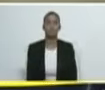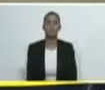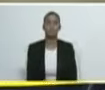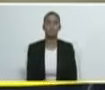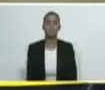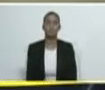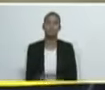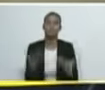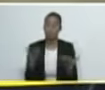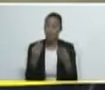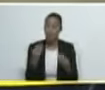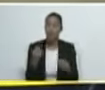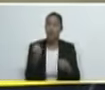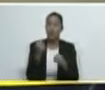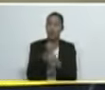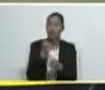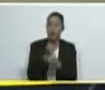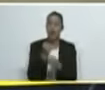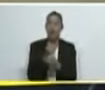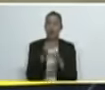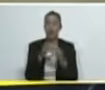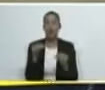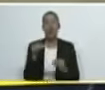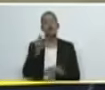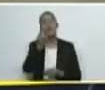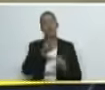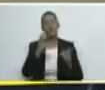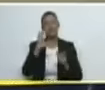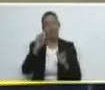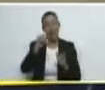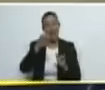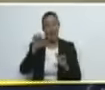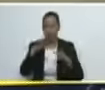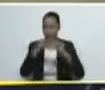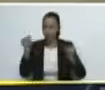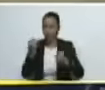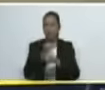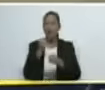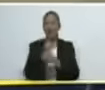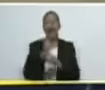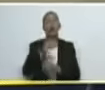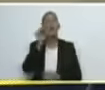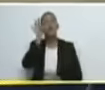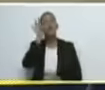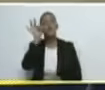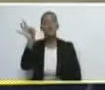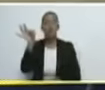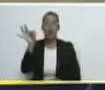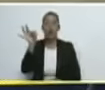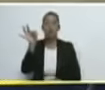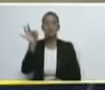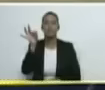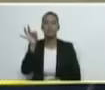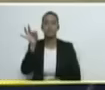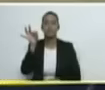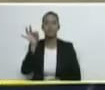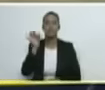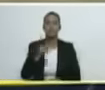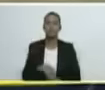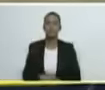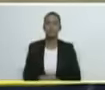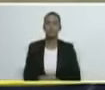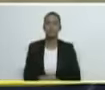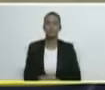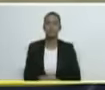mucho trabajo por parte de los funcionarios y funcionarias del Consejo Nacional Electoral que están aquí, de que regresen